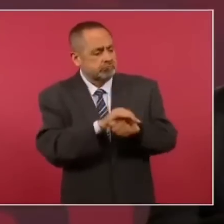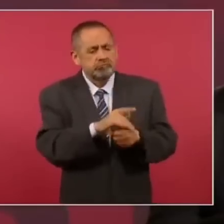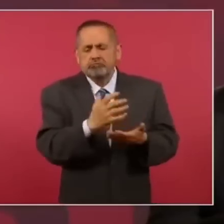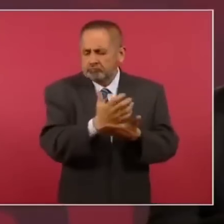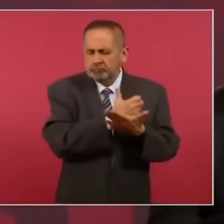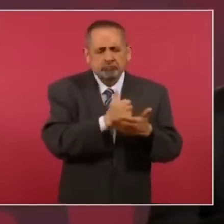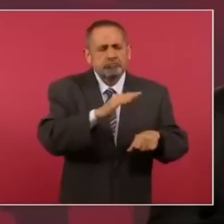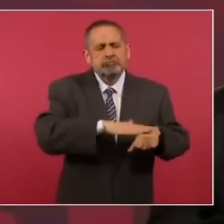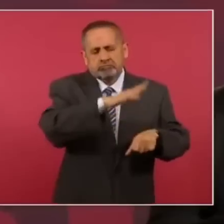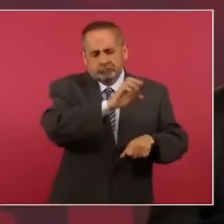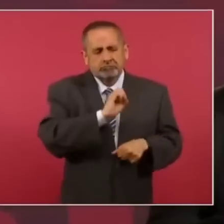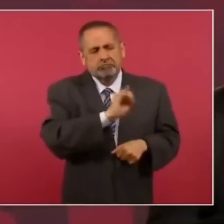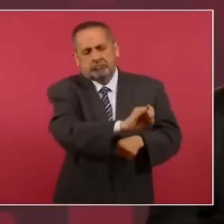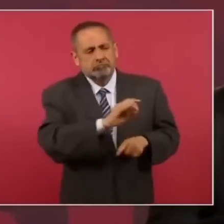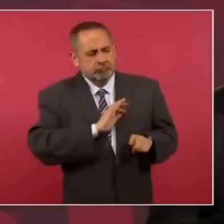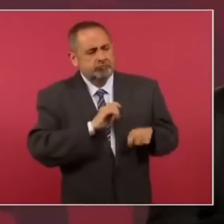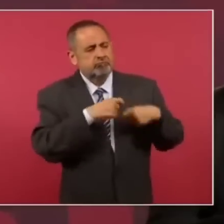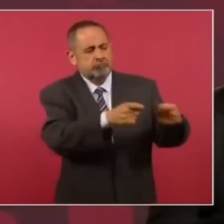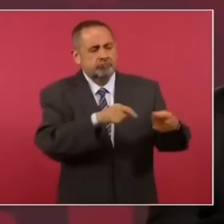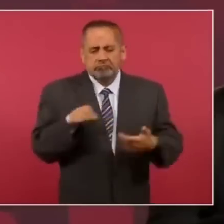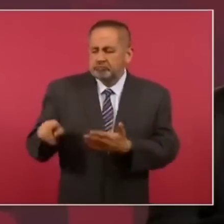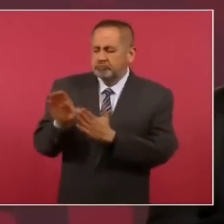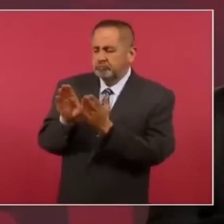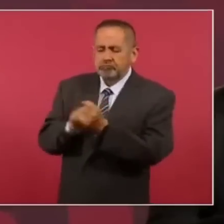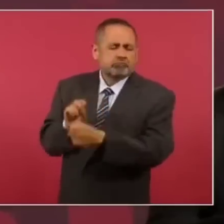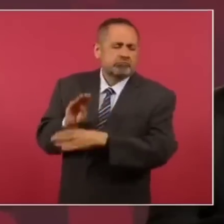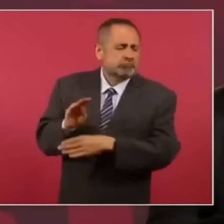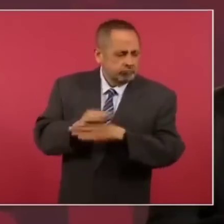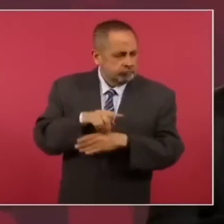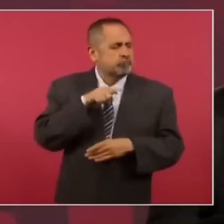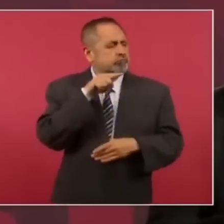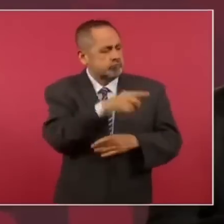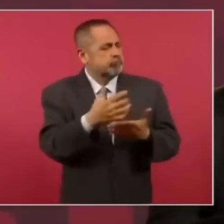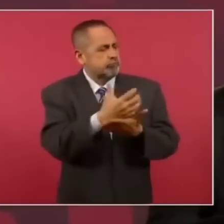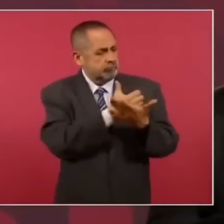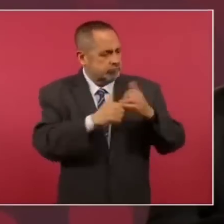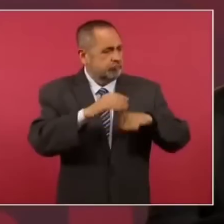para que se viole un artículo de la Constitución.